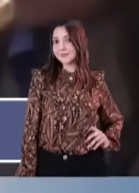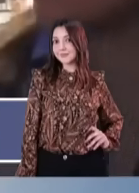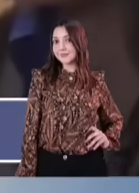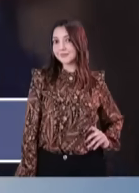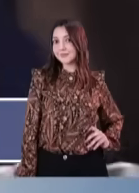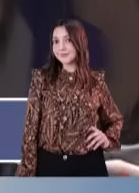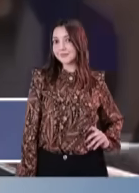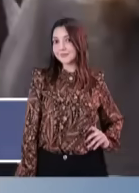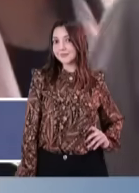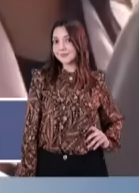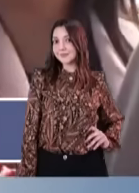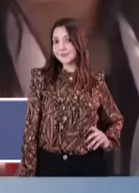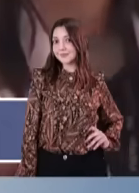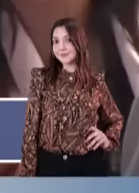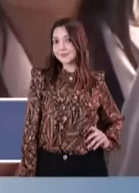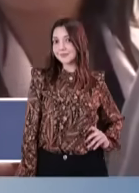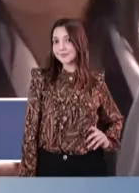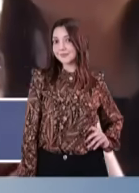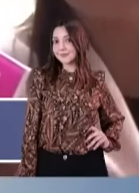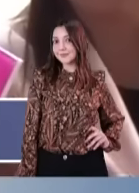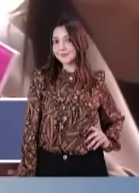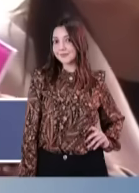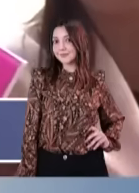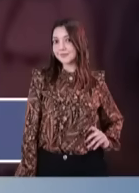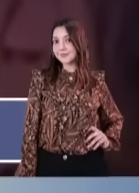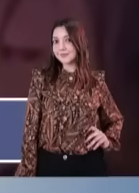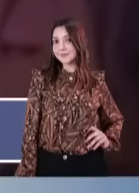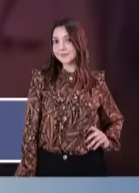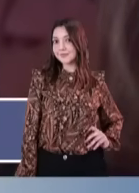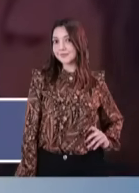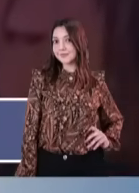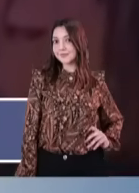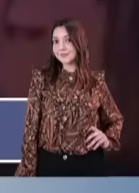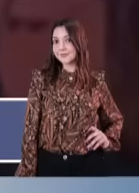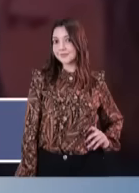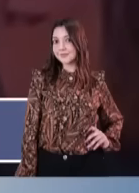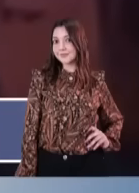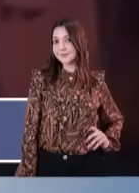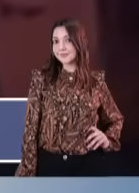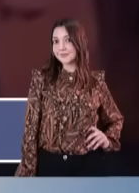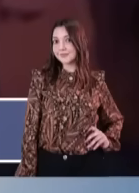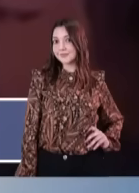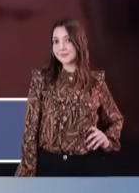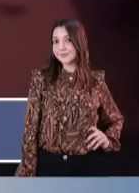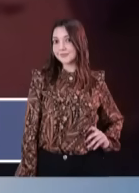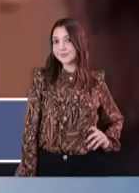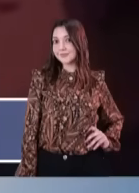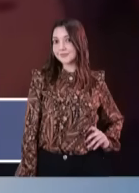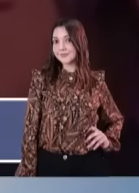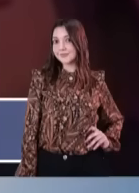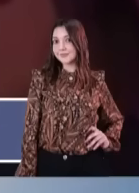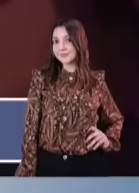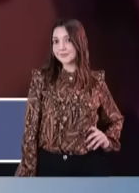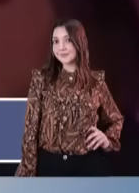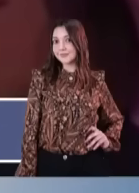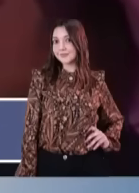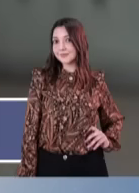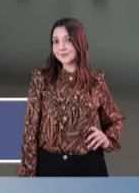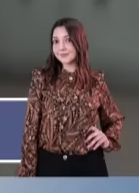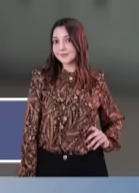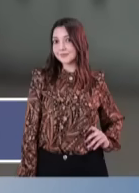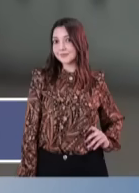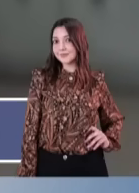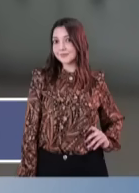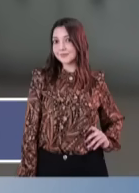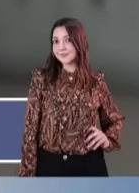que nos señalaban que las duras declaraciones El caso, ¿no es cierto?, que involucra a Sergio